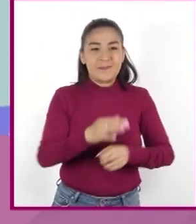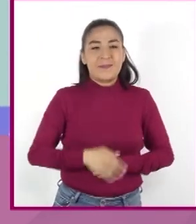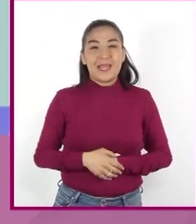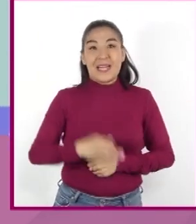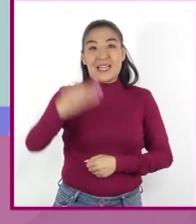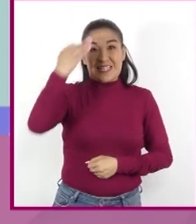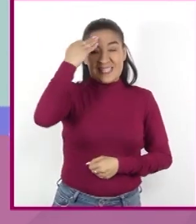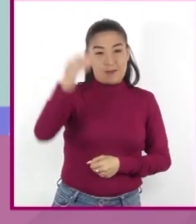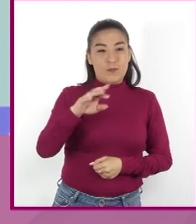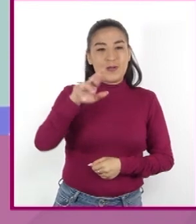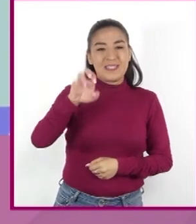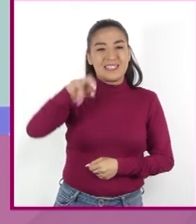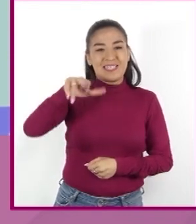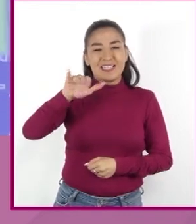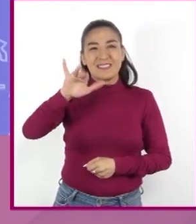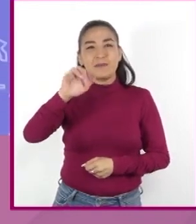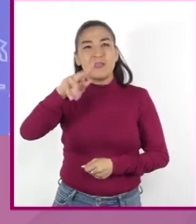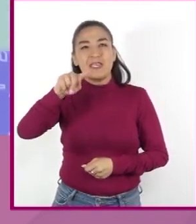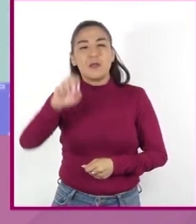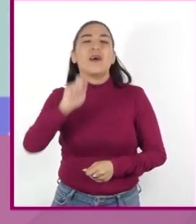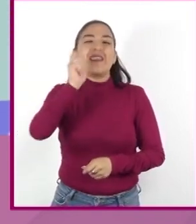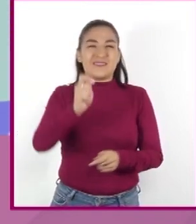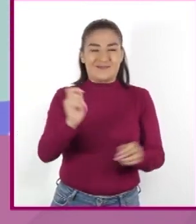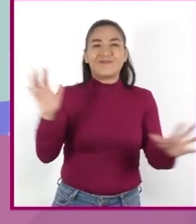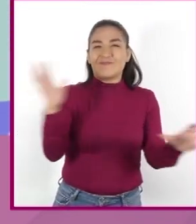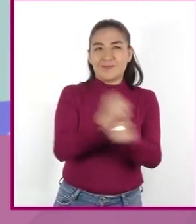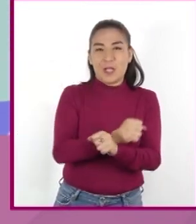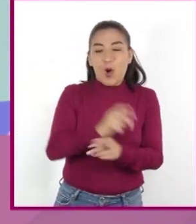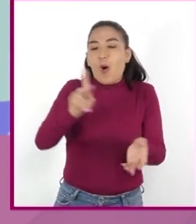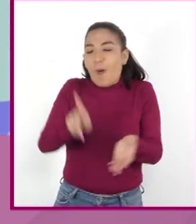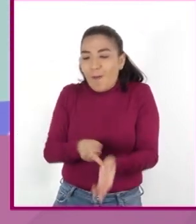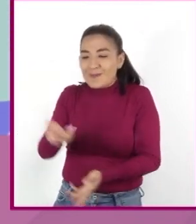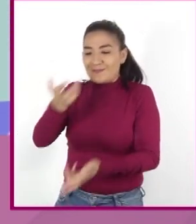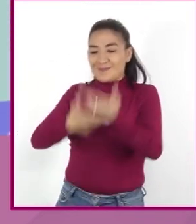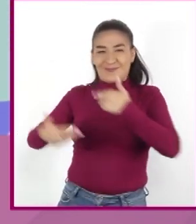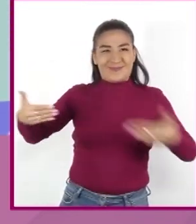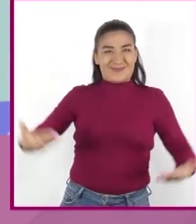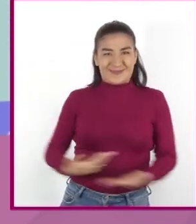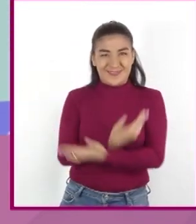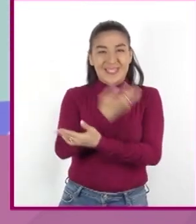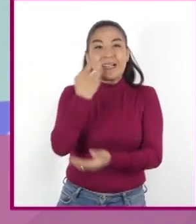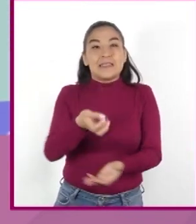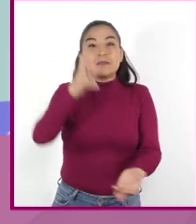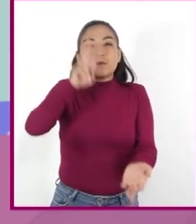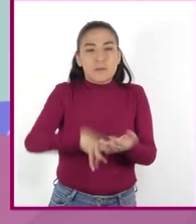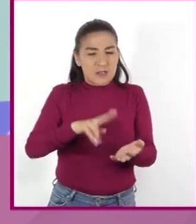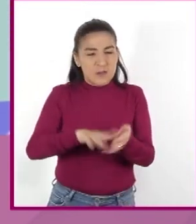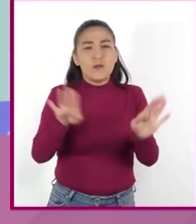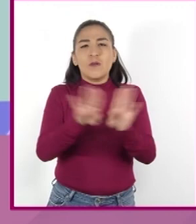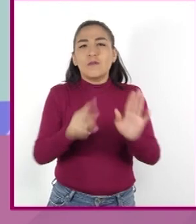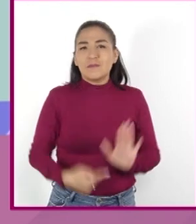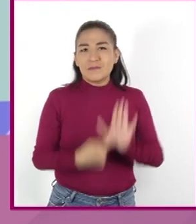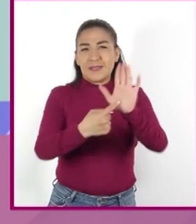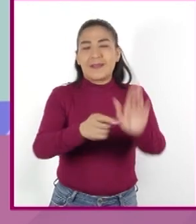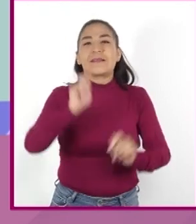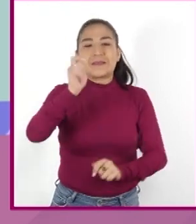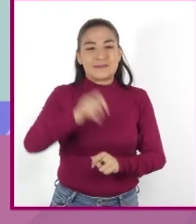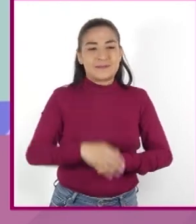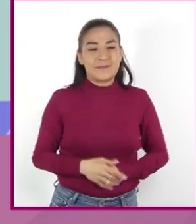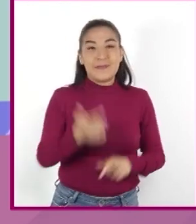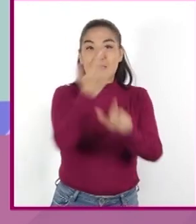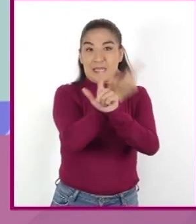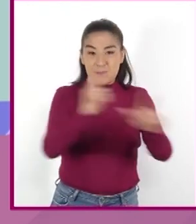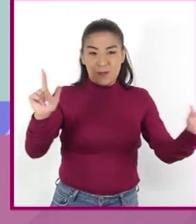Renacimiento, que significa volver a nacer, los principales valores que comenzaron a exaltarse fueron la